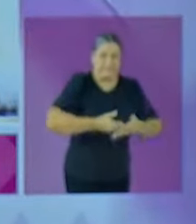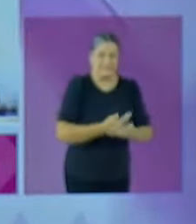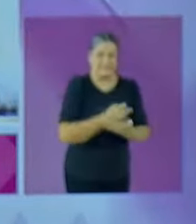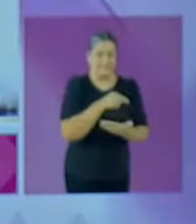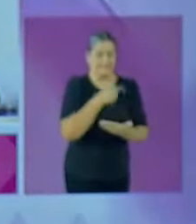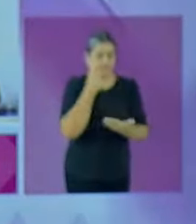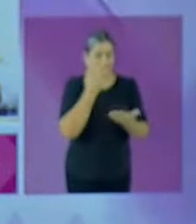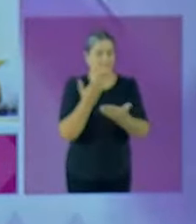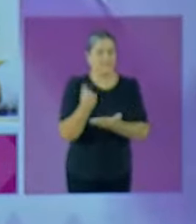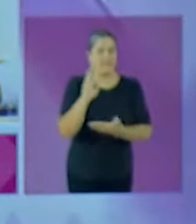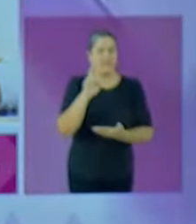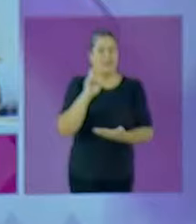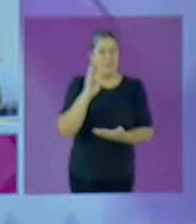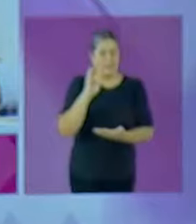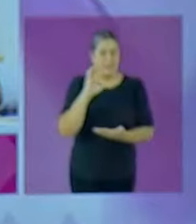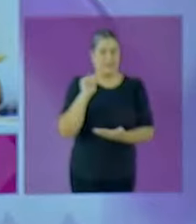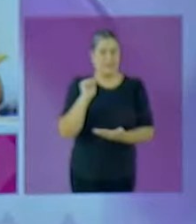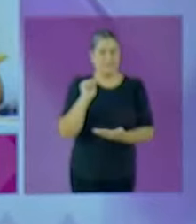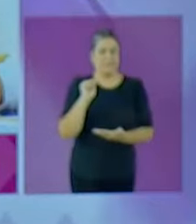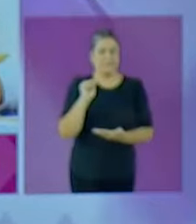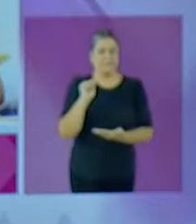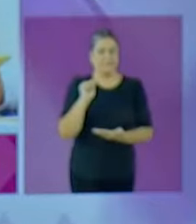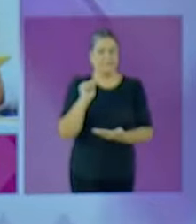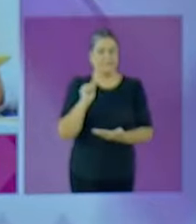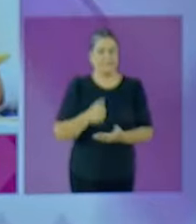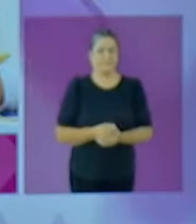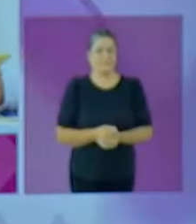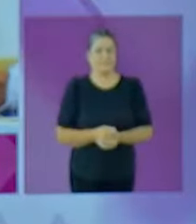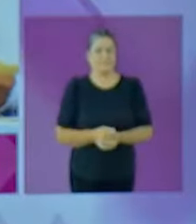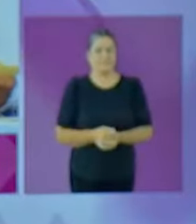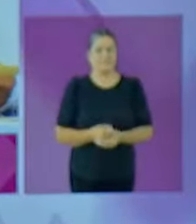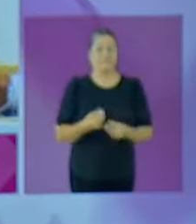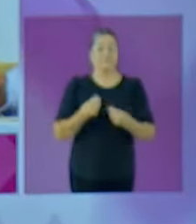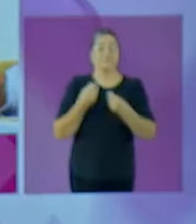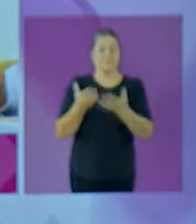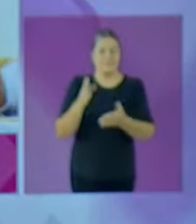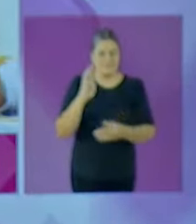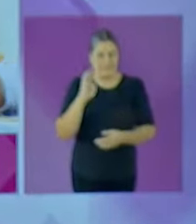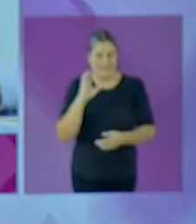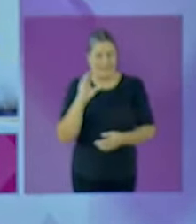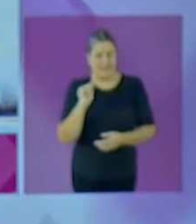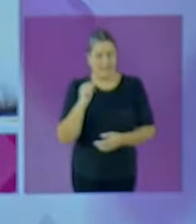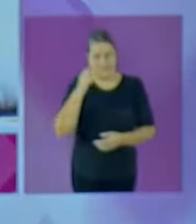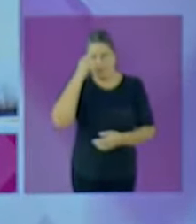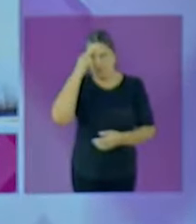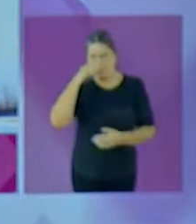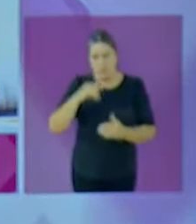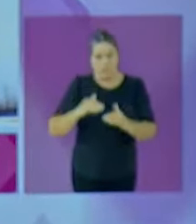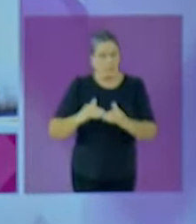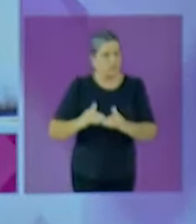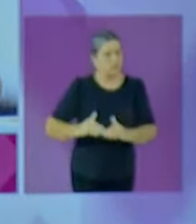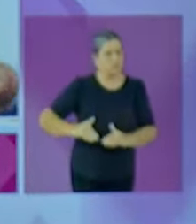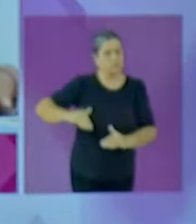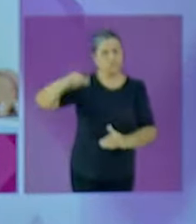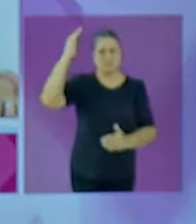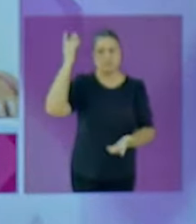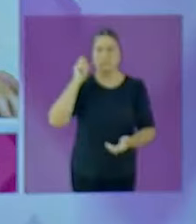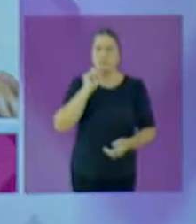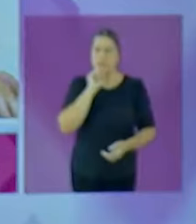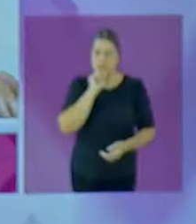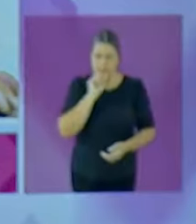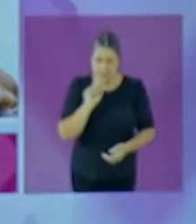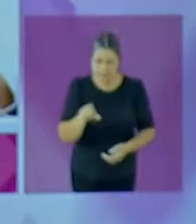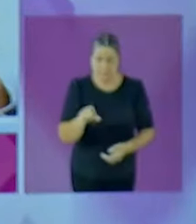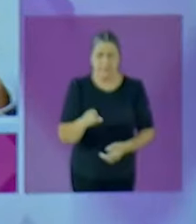Pero hoy tuvimos ejemplos muy claros durante este debate. Para empezar, la candidata Xóchitl Gálvez ni siquiera